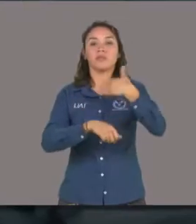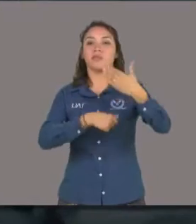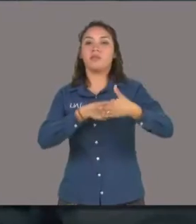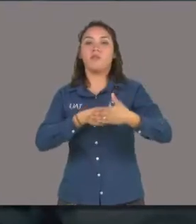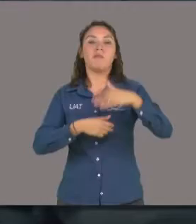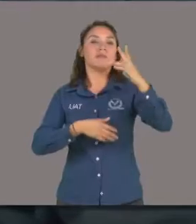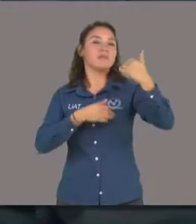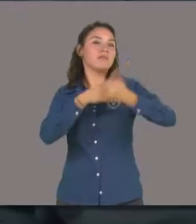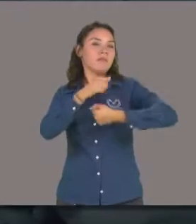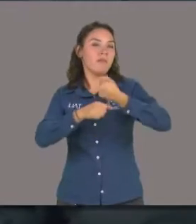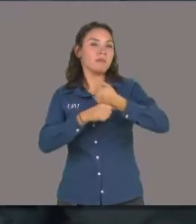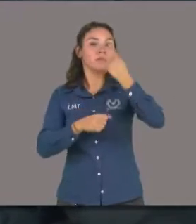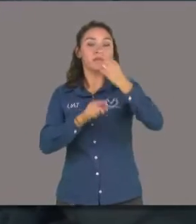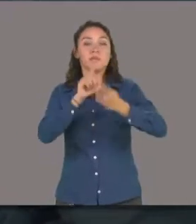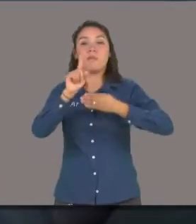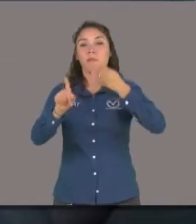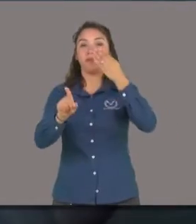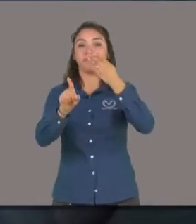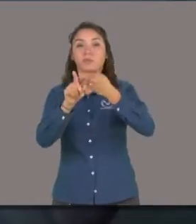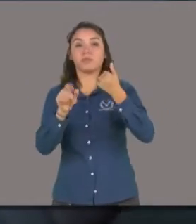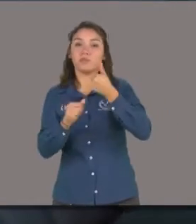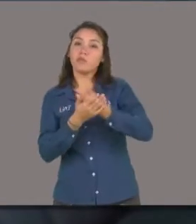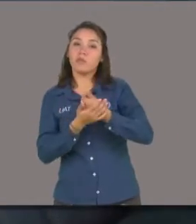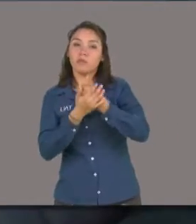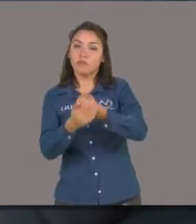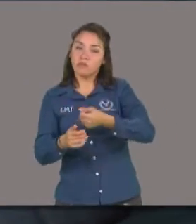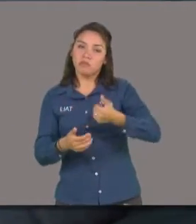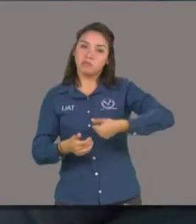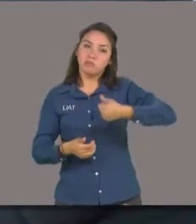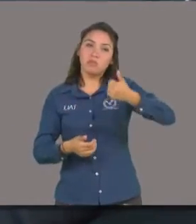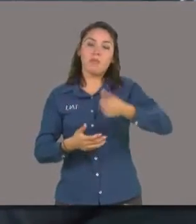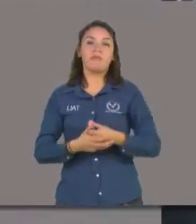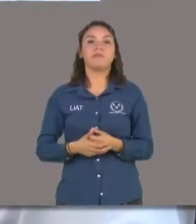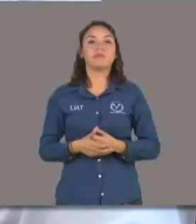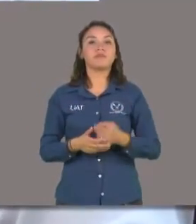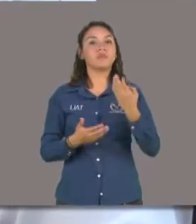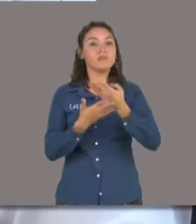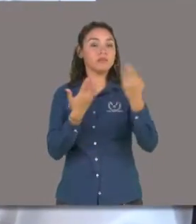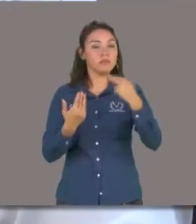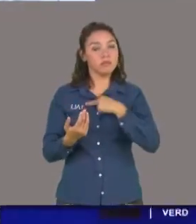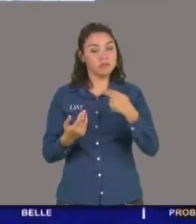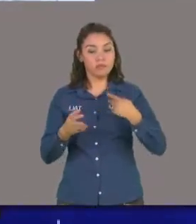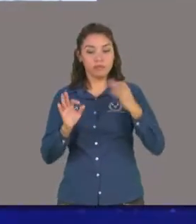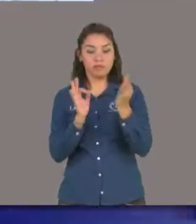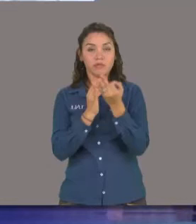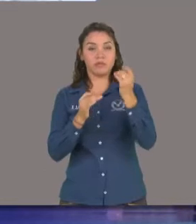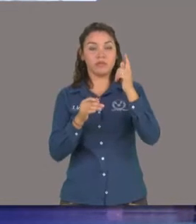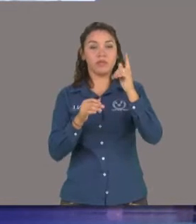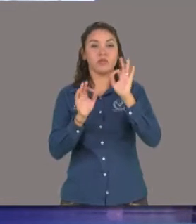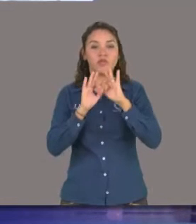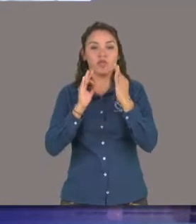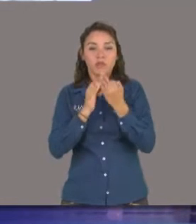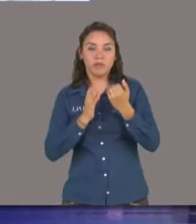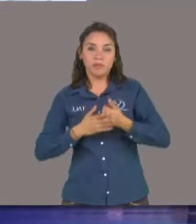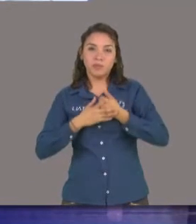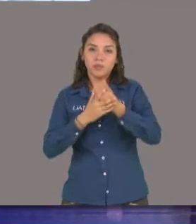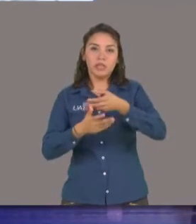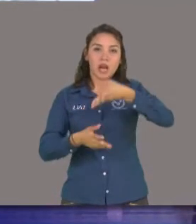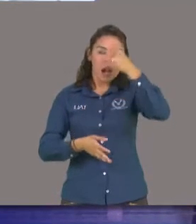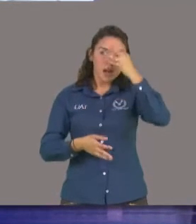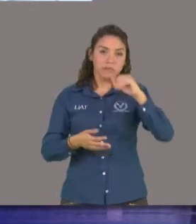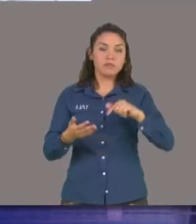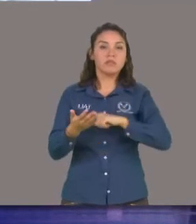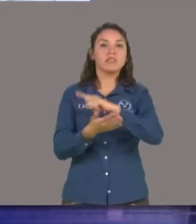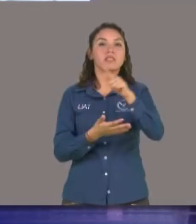competiciones, con el objetivo de referendar los resultados que hasta hoy se obtienen. Parte de su formación integral es que conozcan otros lugares,